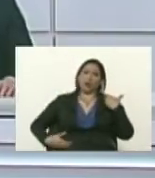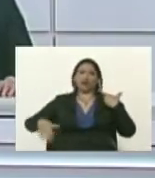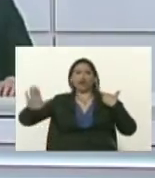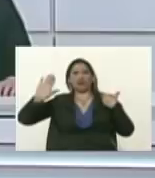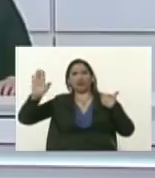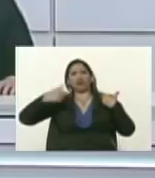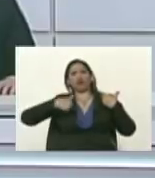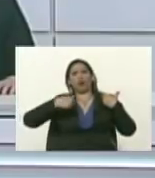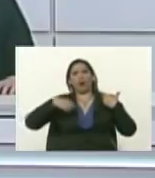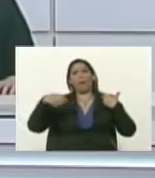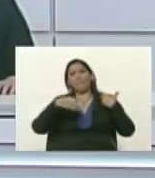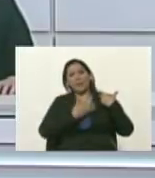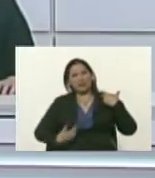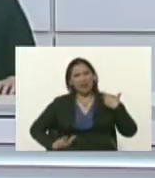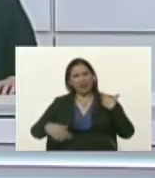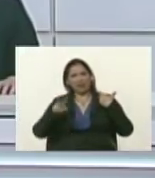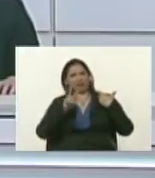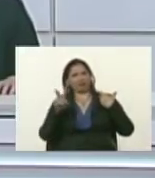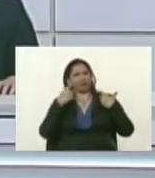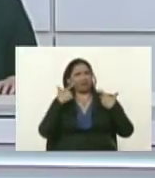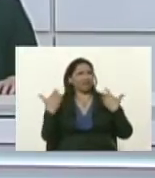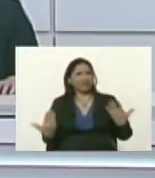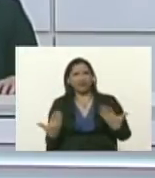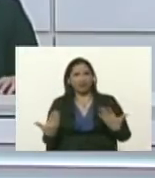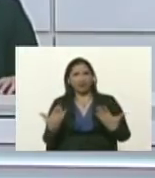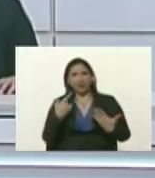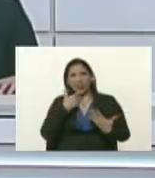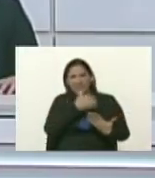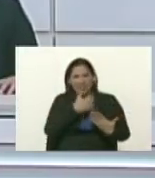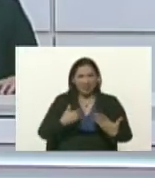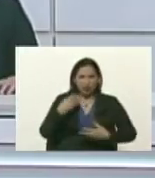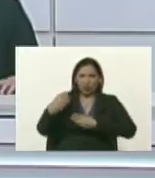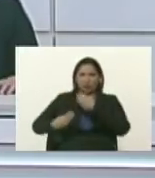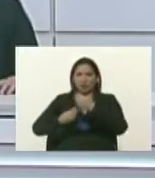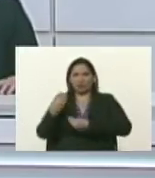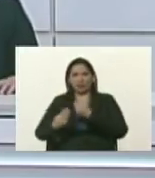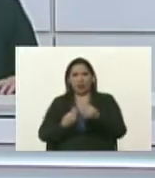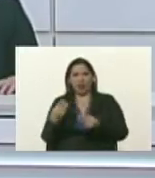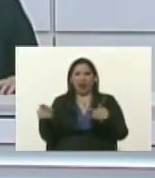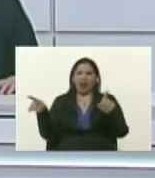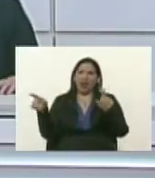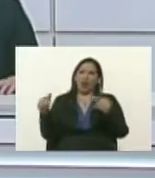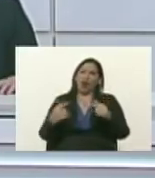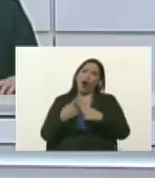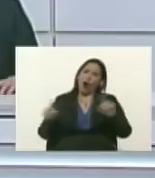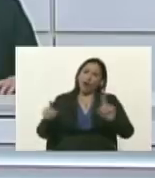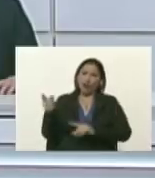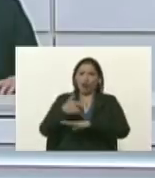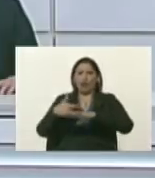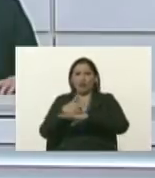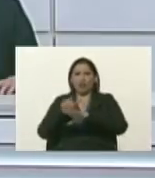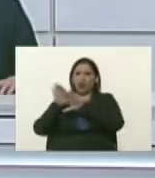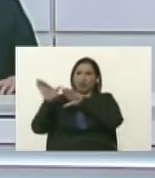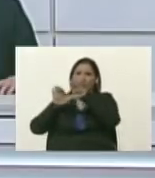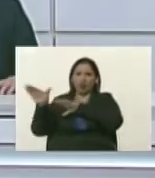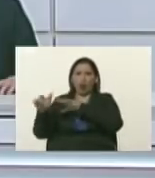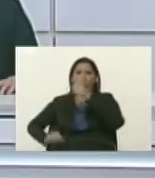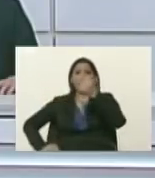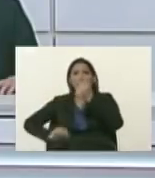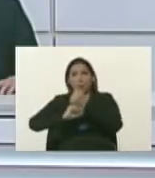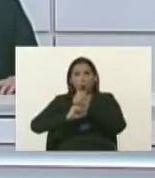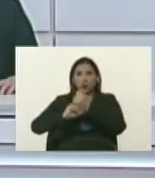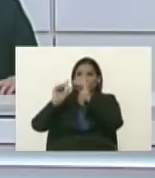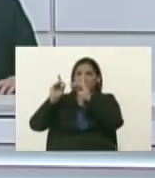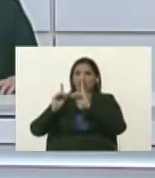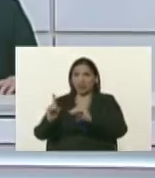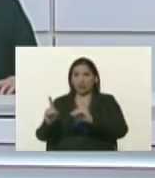República y pretendió montar un paragobierno en el exterior con apoyo decidido